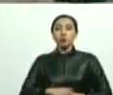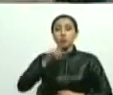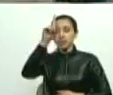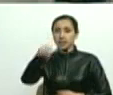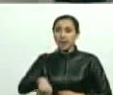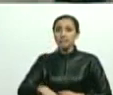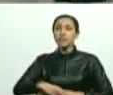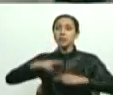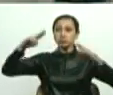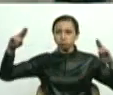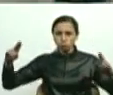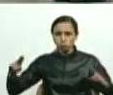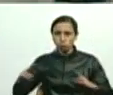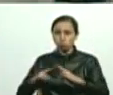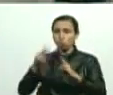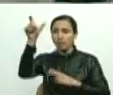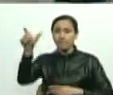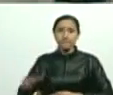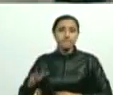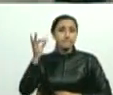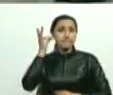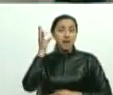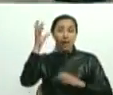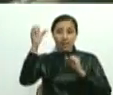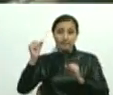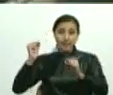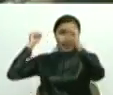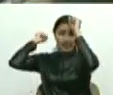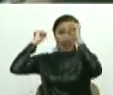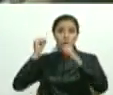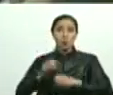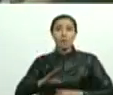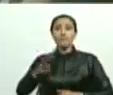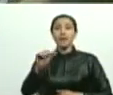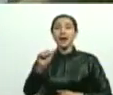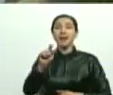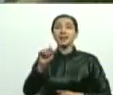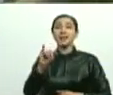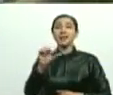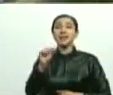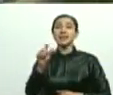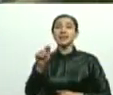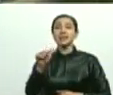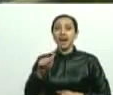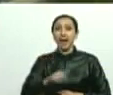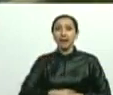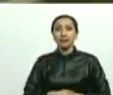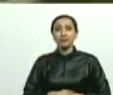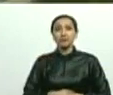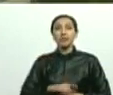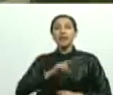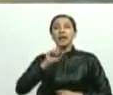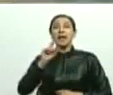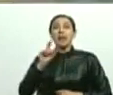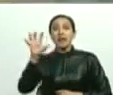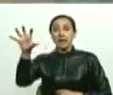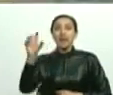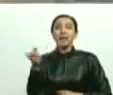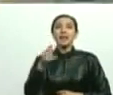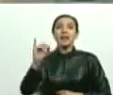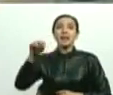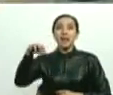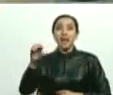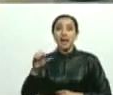la embajadora María de Lourdes Batista de Guinea-Bissau.